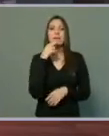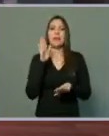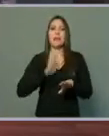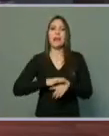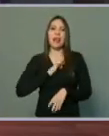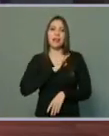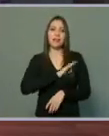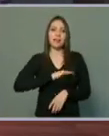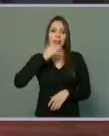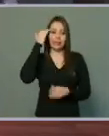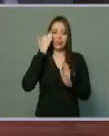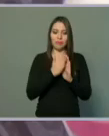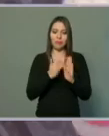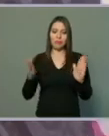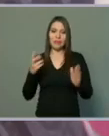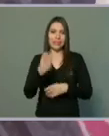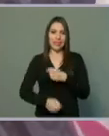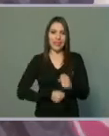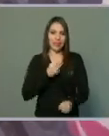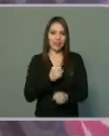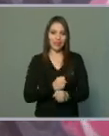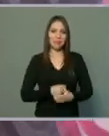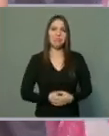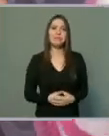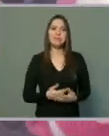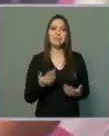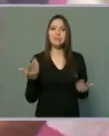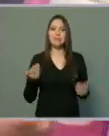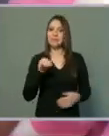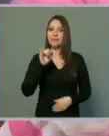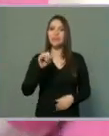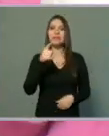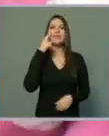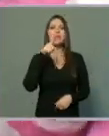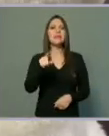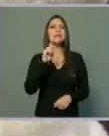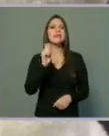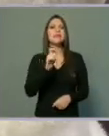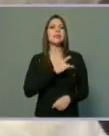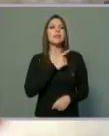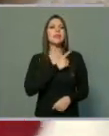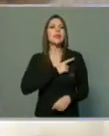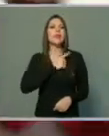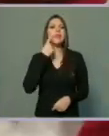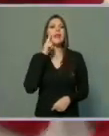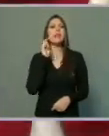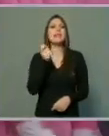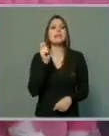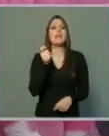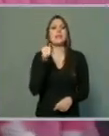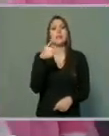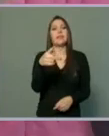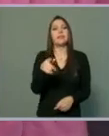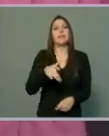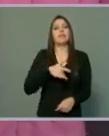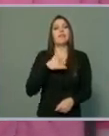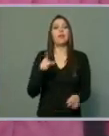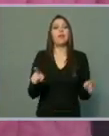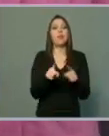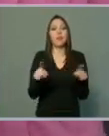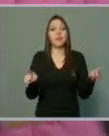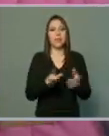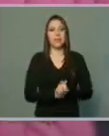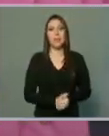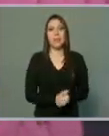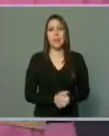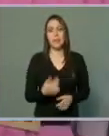año. Claro, por supuesto. Oye, y cuéntanos, ¿qué significa para ti la música? ¡Ay, me encanta!